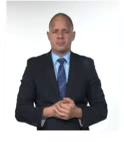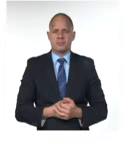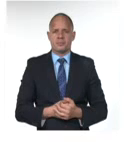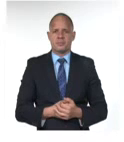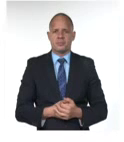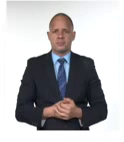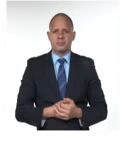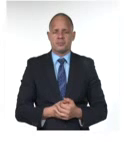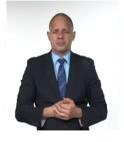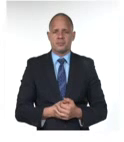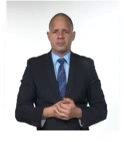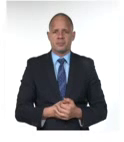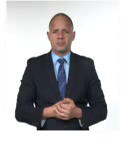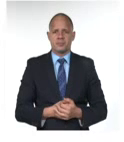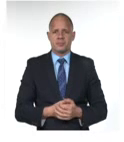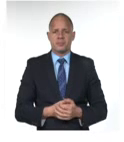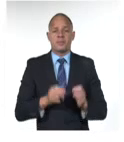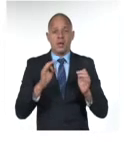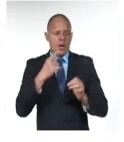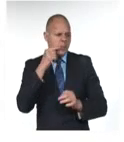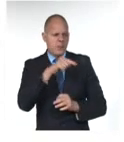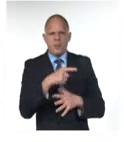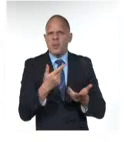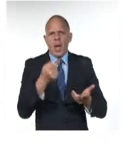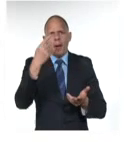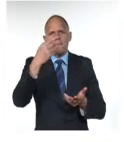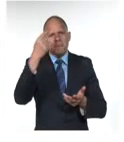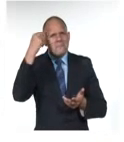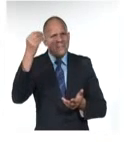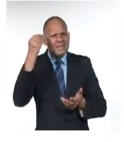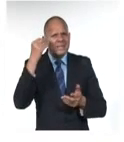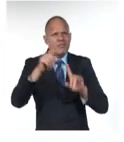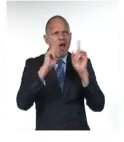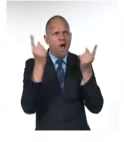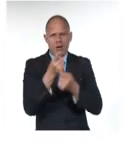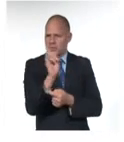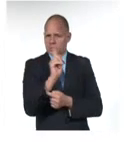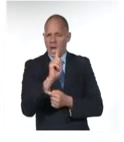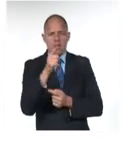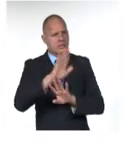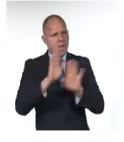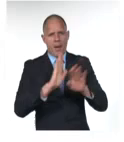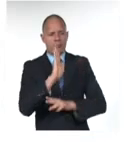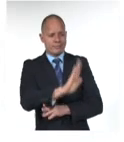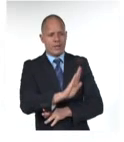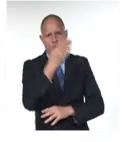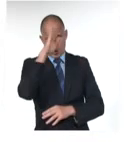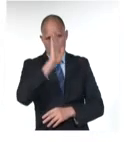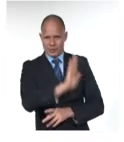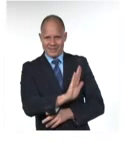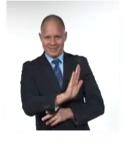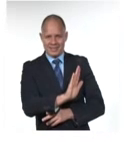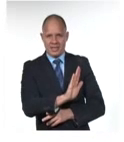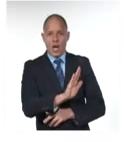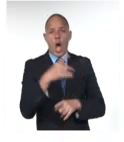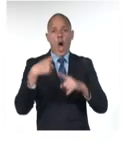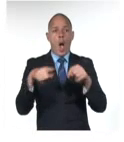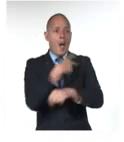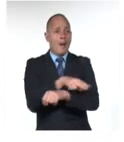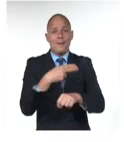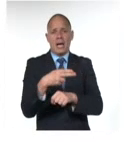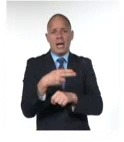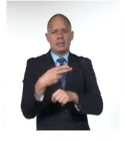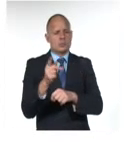permanente. Se trata de un privilegio exclusivo para los cubanos que naturalmente fomenta el convencimiento para muchos de que por